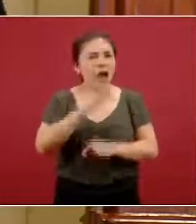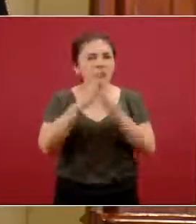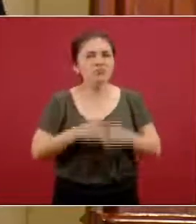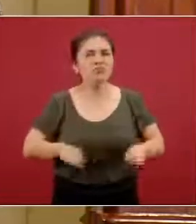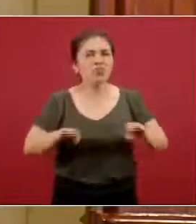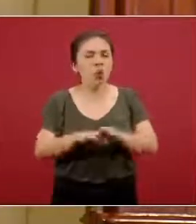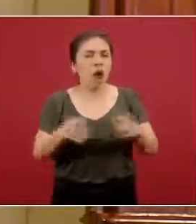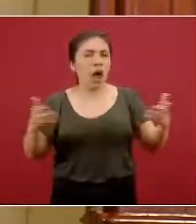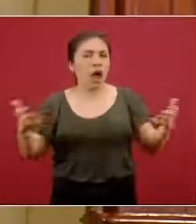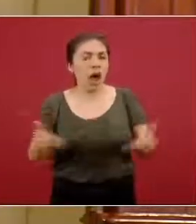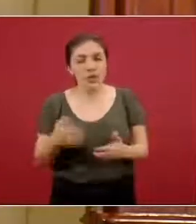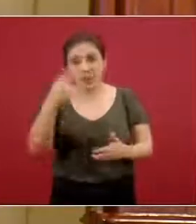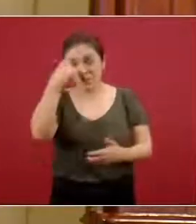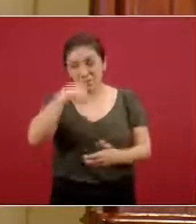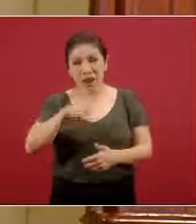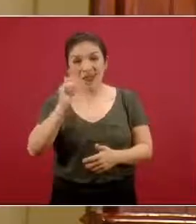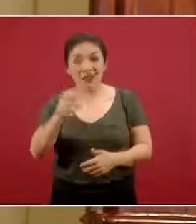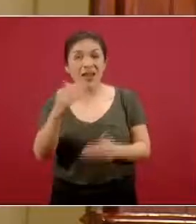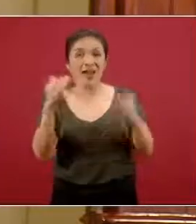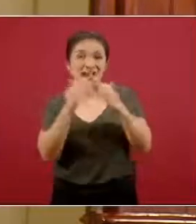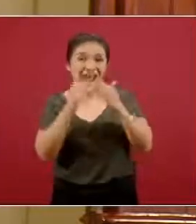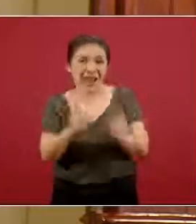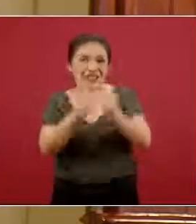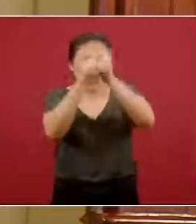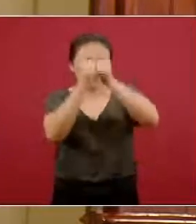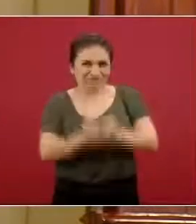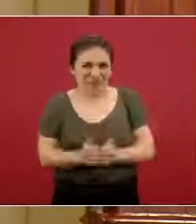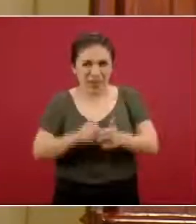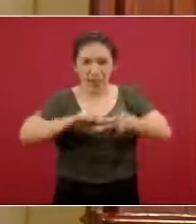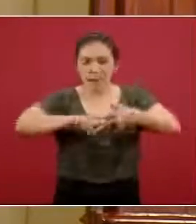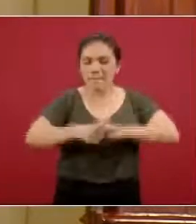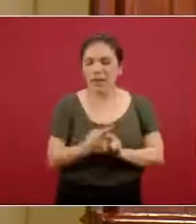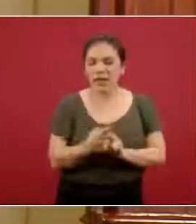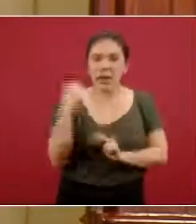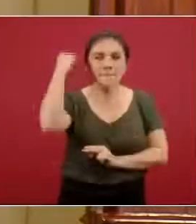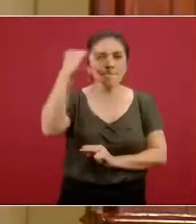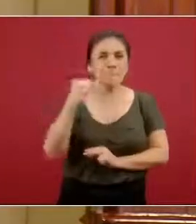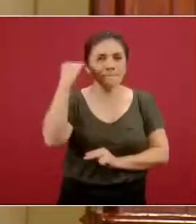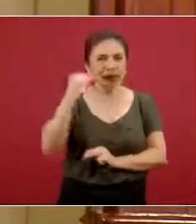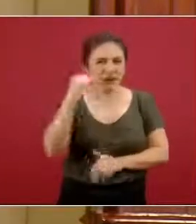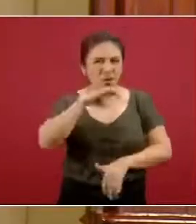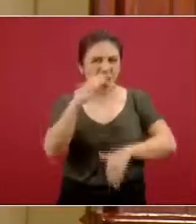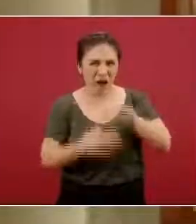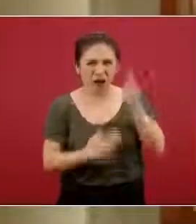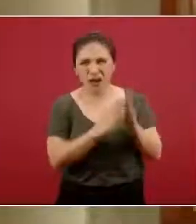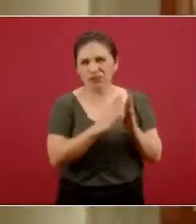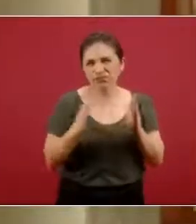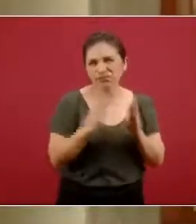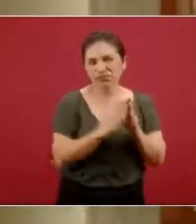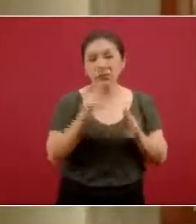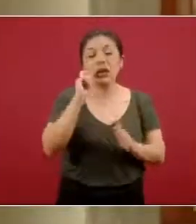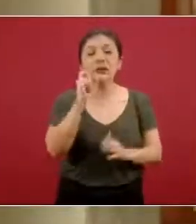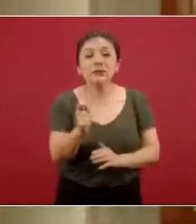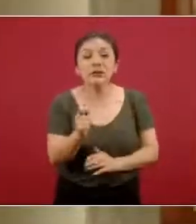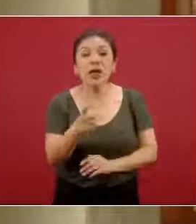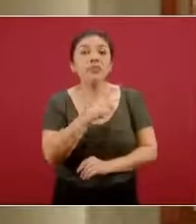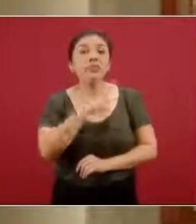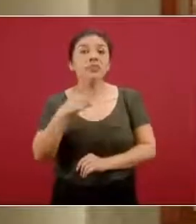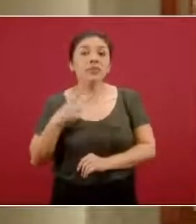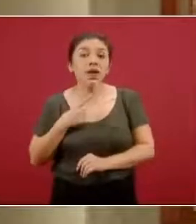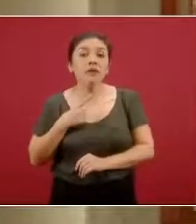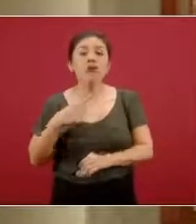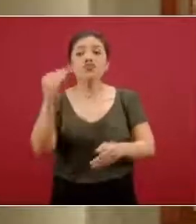la Jornada Nacional de Sana Distancia desde fines de marzo que inició fue precisamente